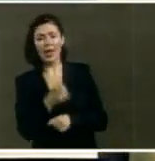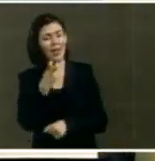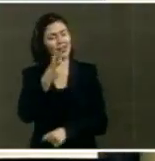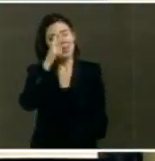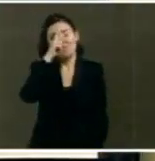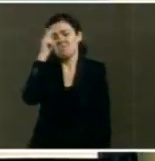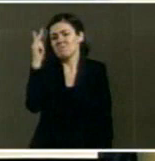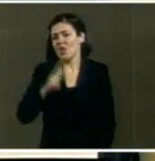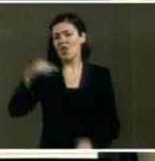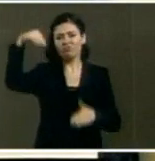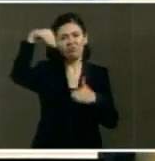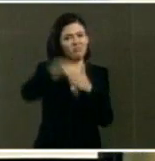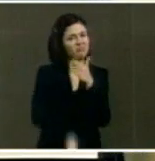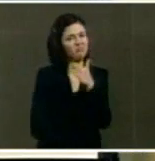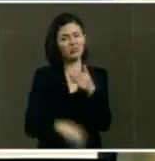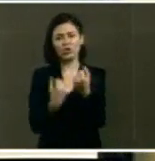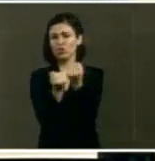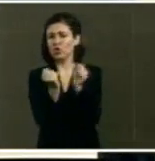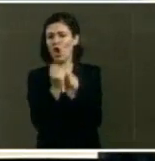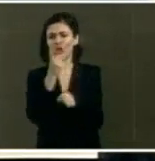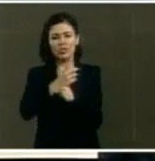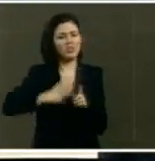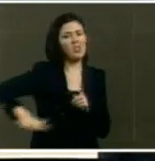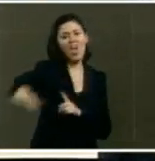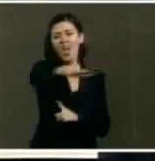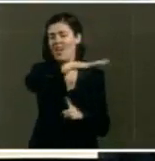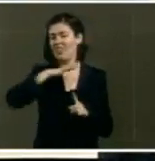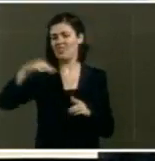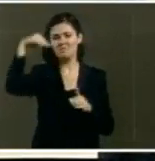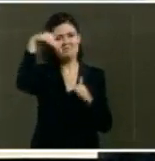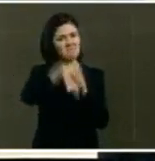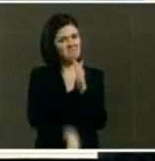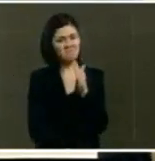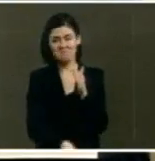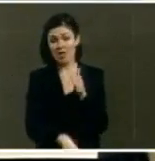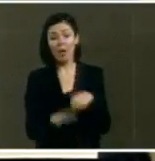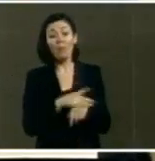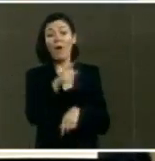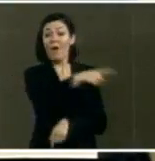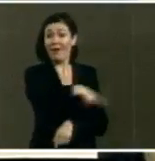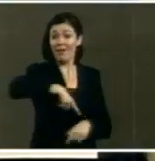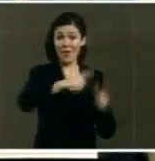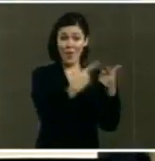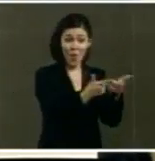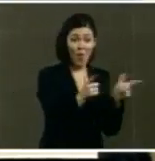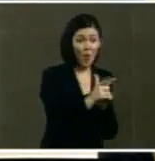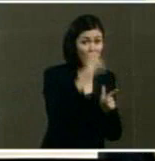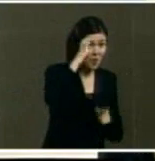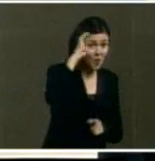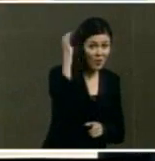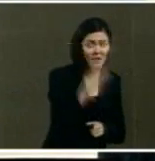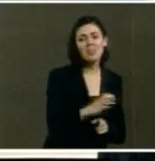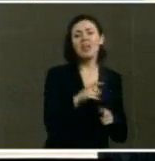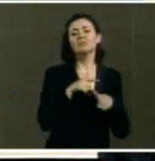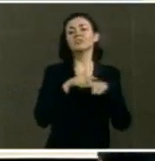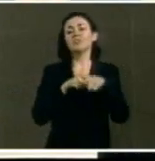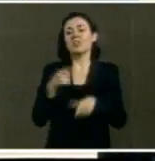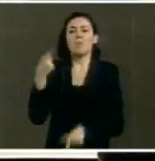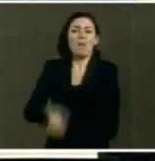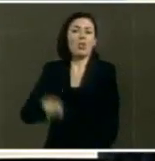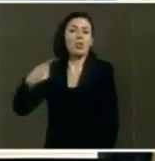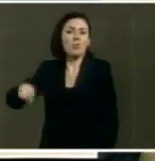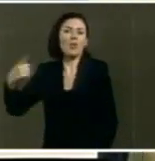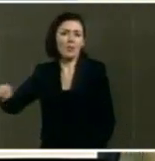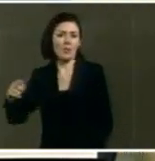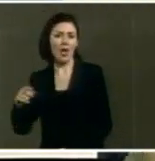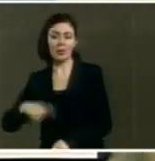sociedad, nos hubiera llevado al gobierno de los criminales. Los cárteles controlarían decisiones y recursos del Estado y